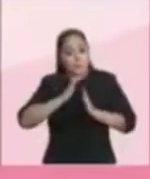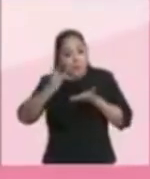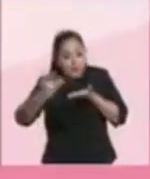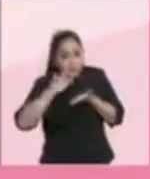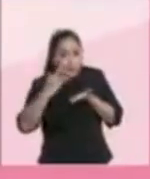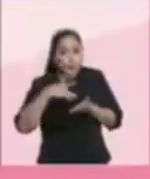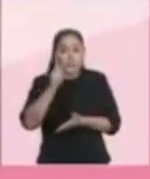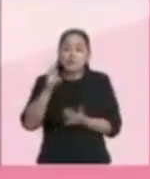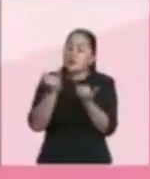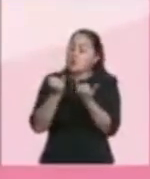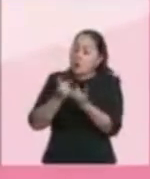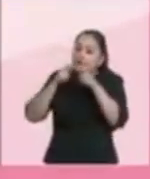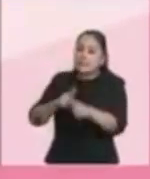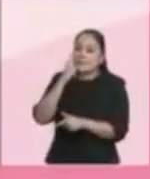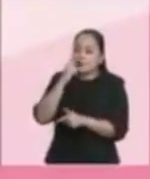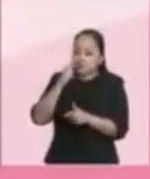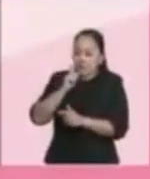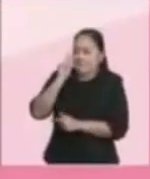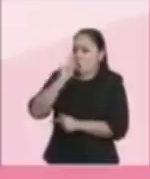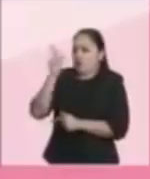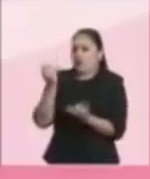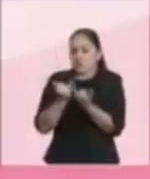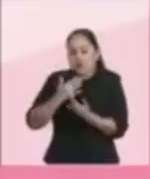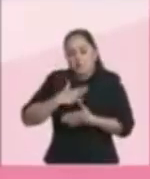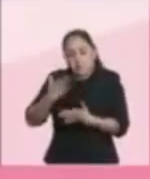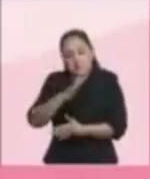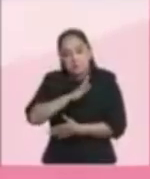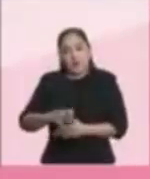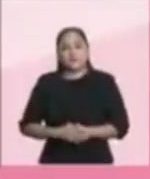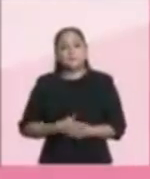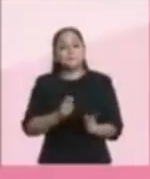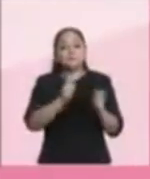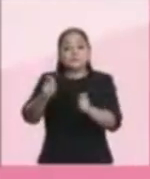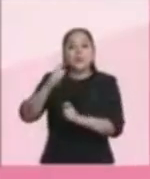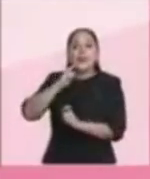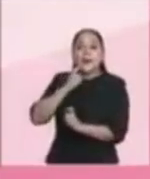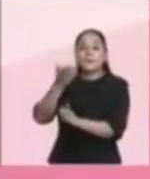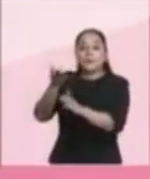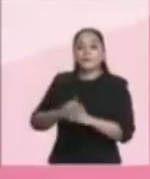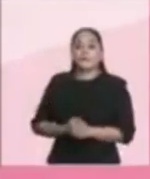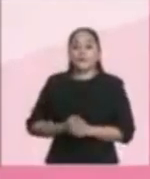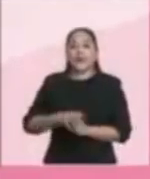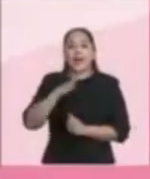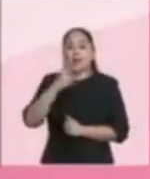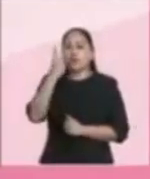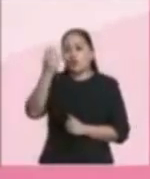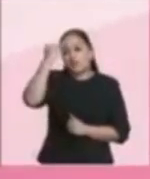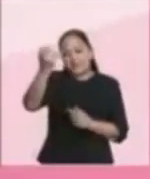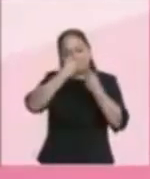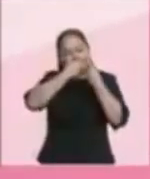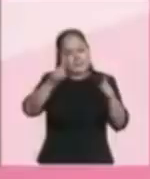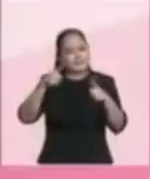policías confiables y profesionales. Candidato López Obrador. Sí, son dos concepciones completamente